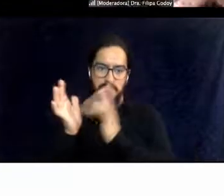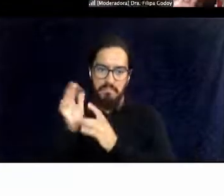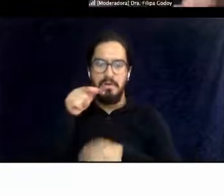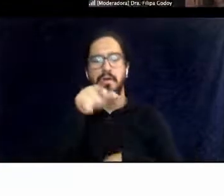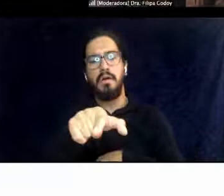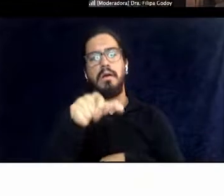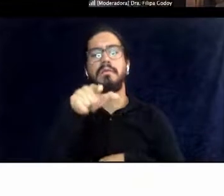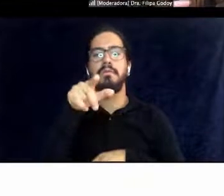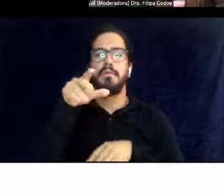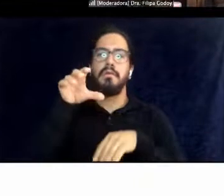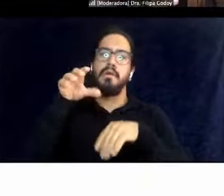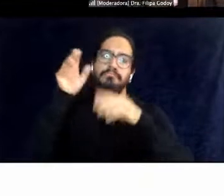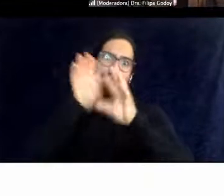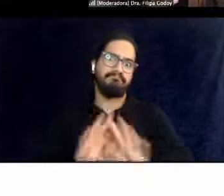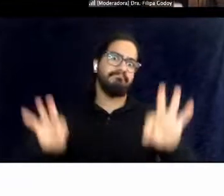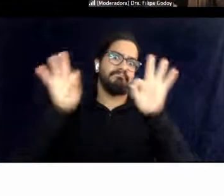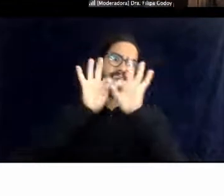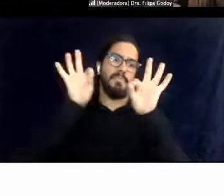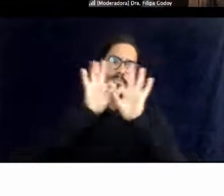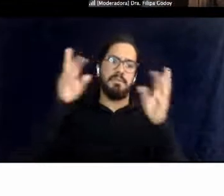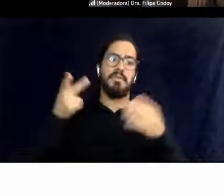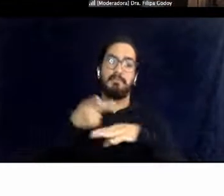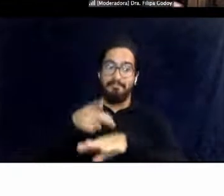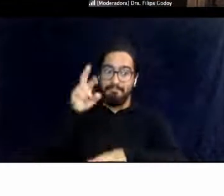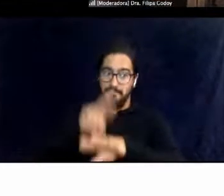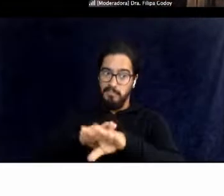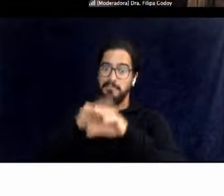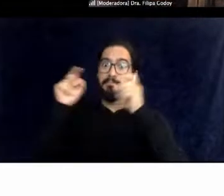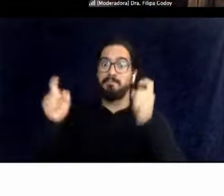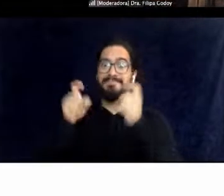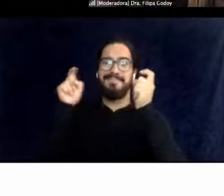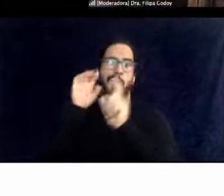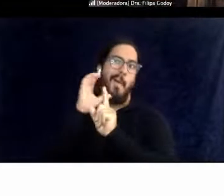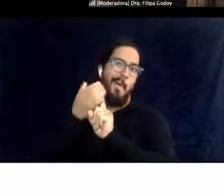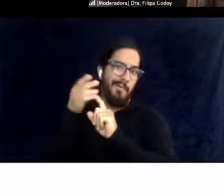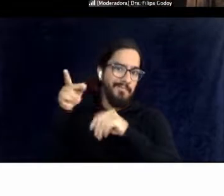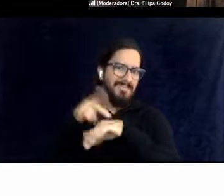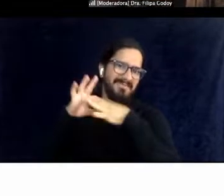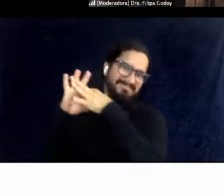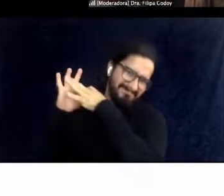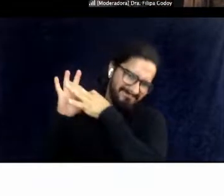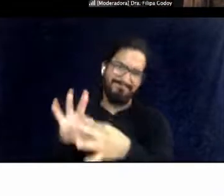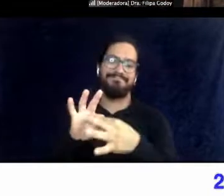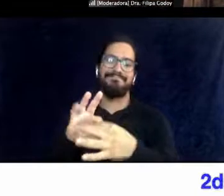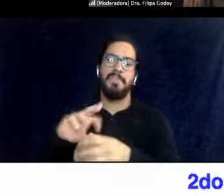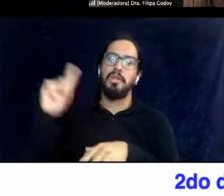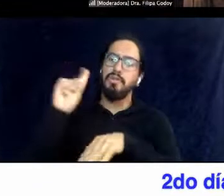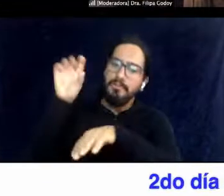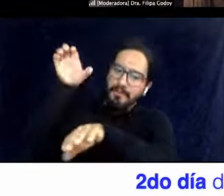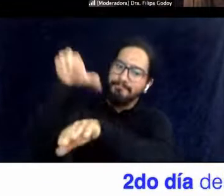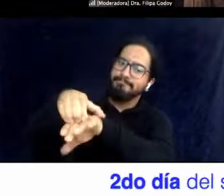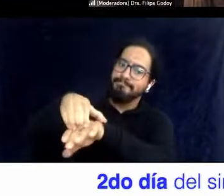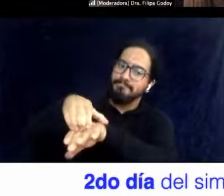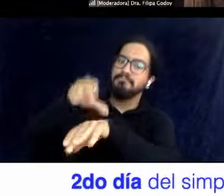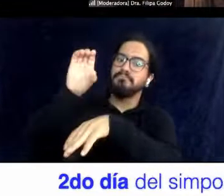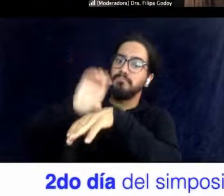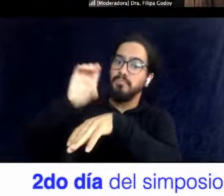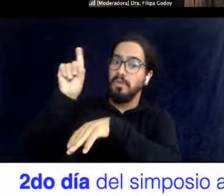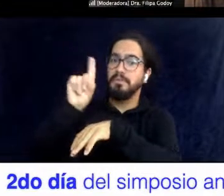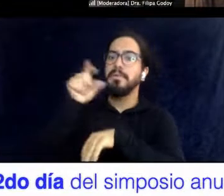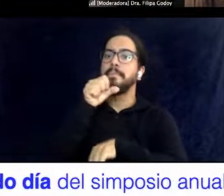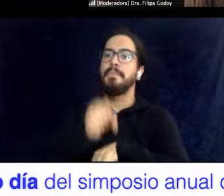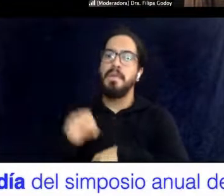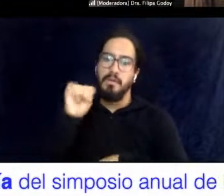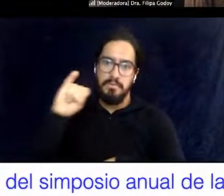monumento un ex libris de la cultura puertorriqueña en el Viejo San Juan. y es también un símbolo de